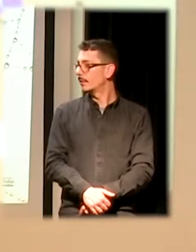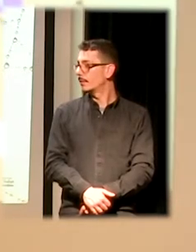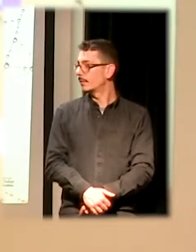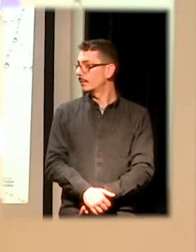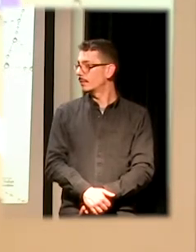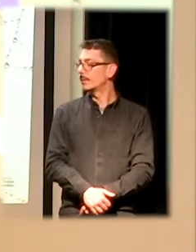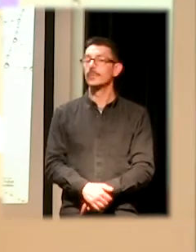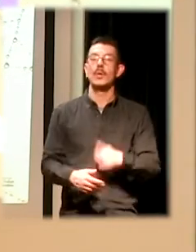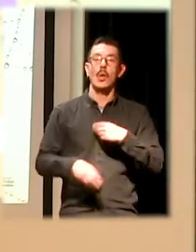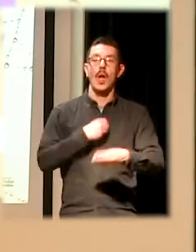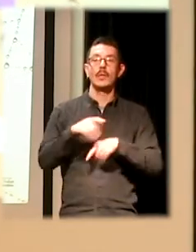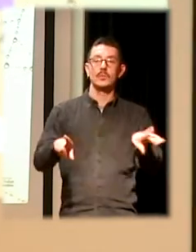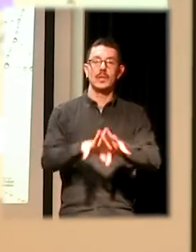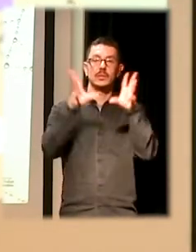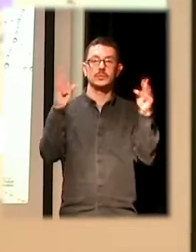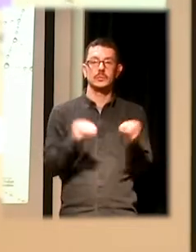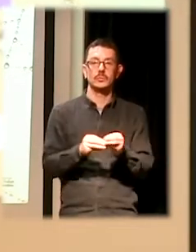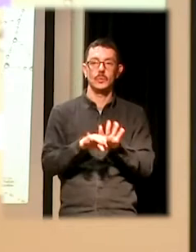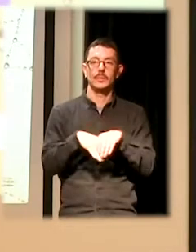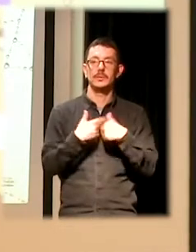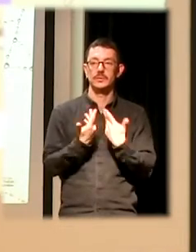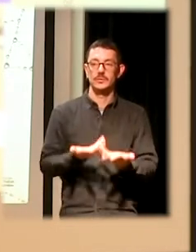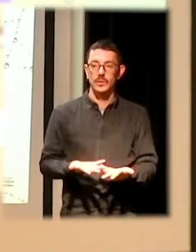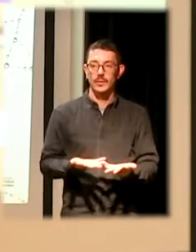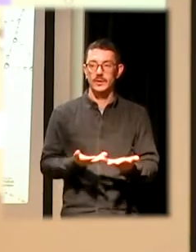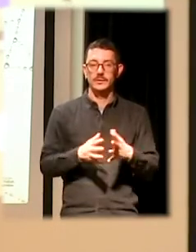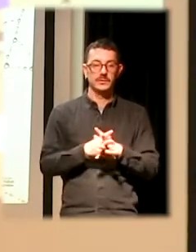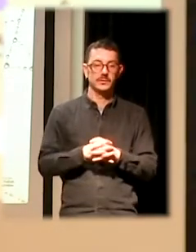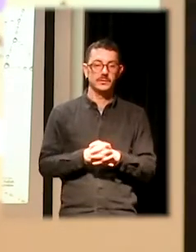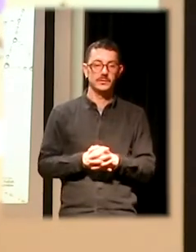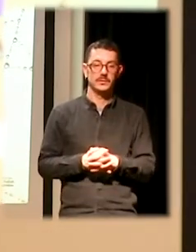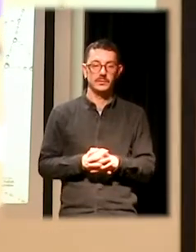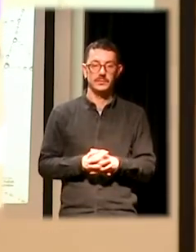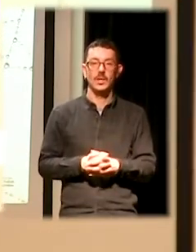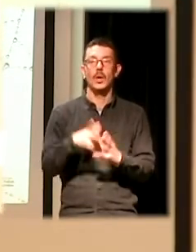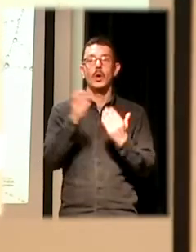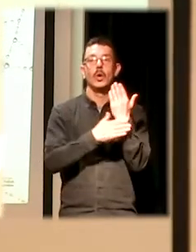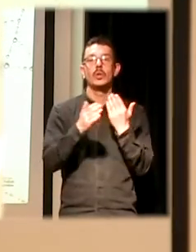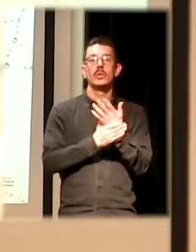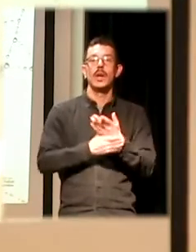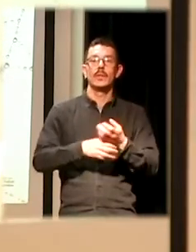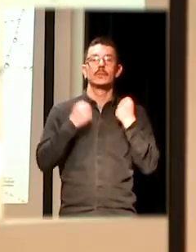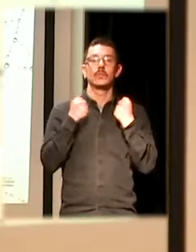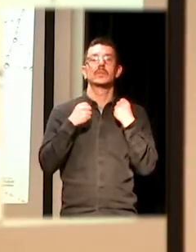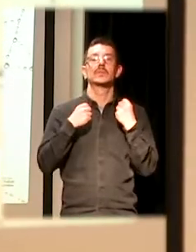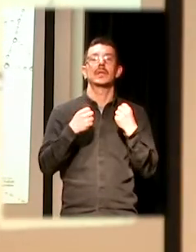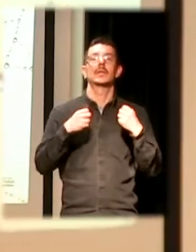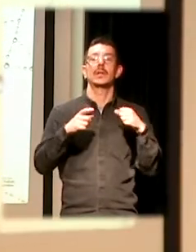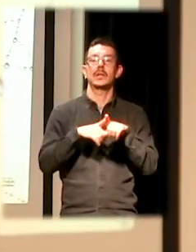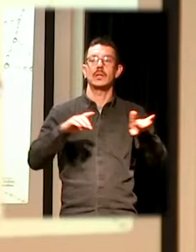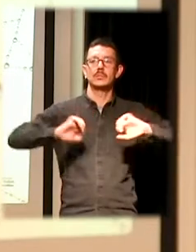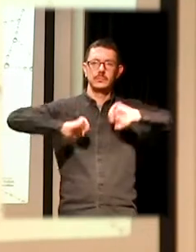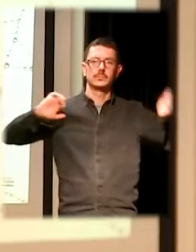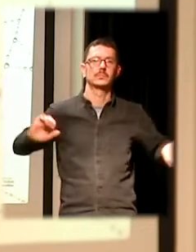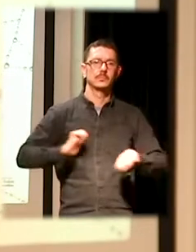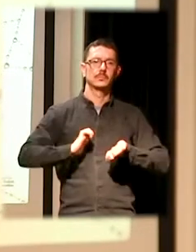poquito el resumen. A ver, entonces voy a ello. Han sido unas jornadas muy intensas, muy potentes. No han sido unas jornadas donde hemos